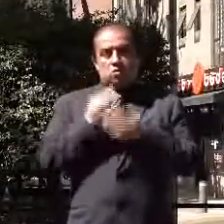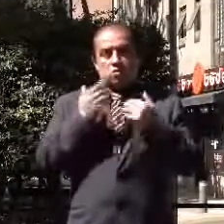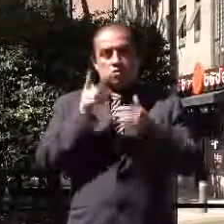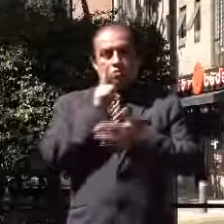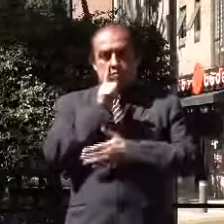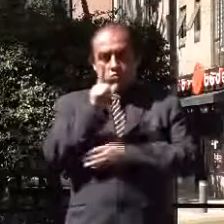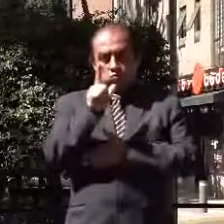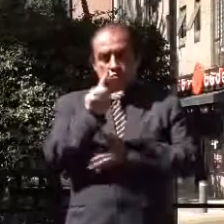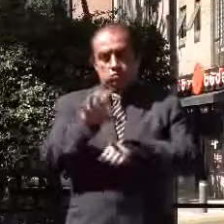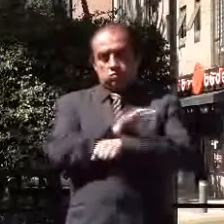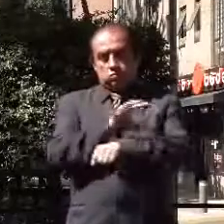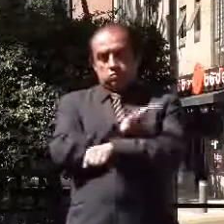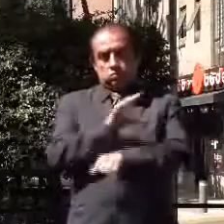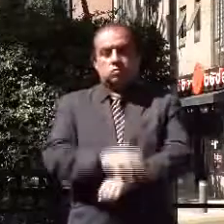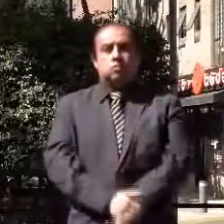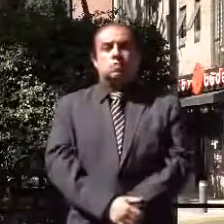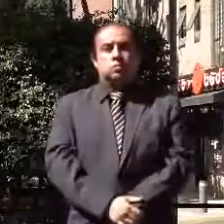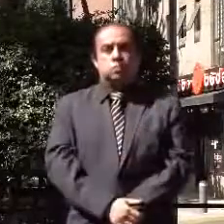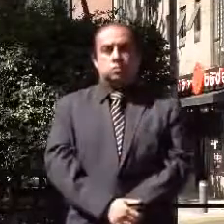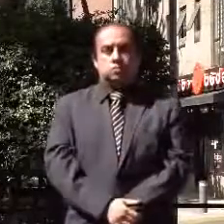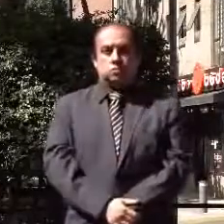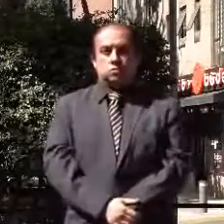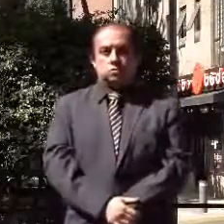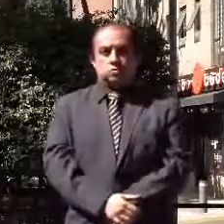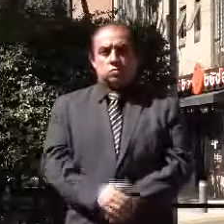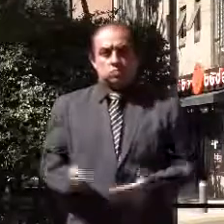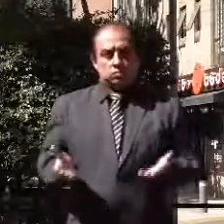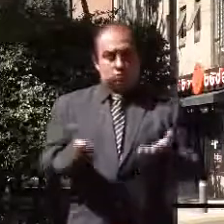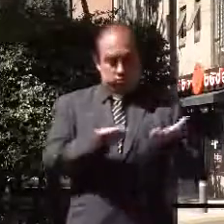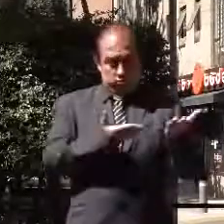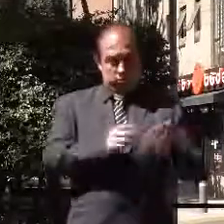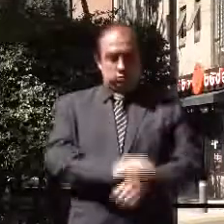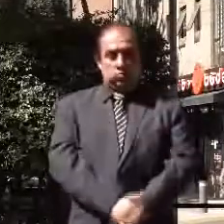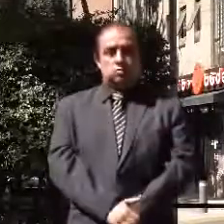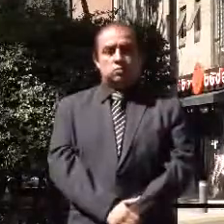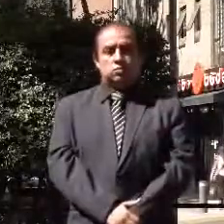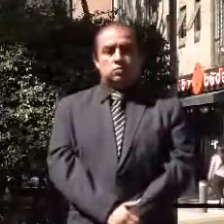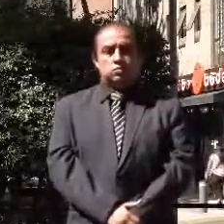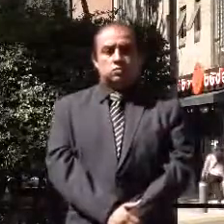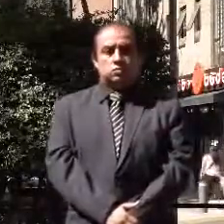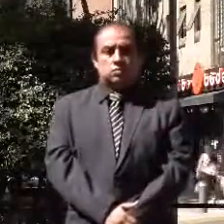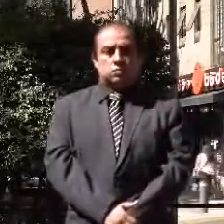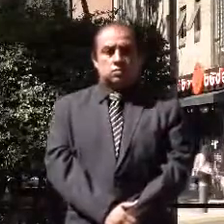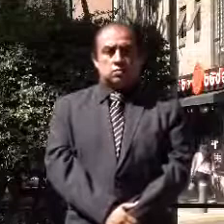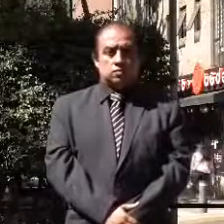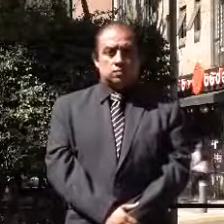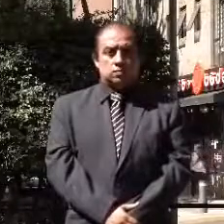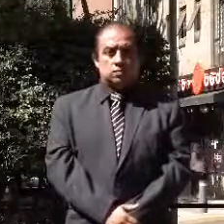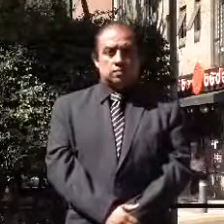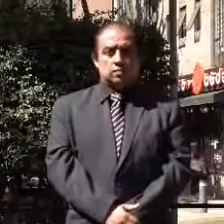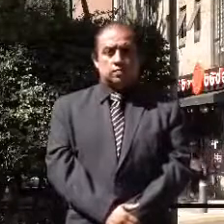¿Dónde es el evento? Aquí adelante. Sí. A ver, ¿dónde está Iván?